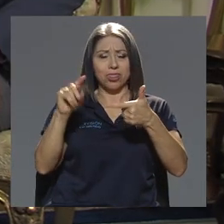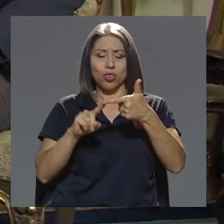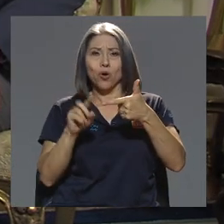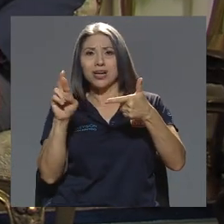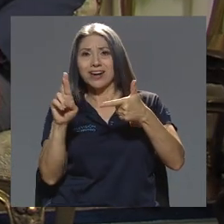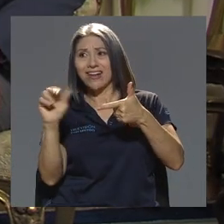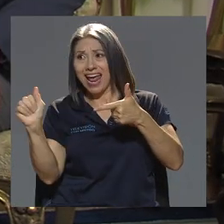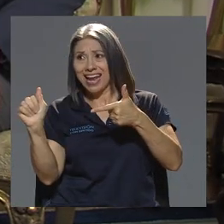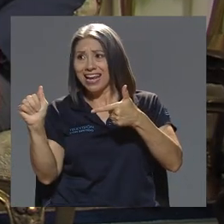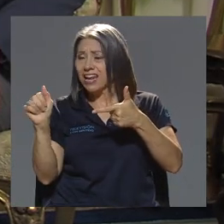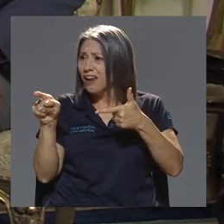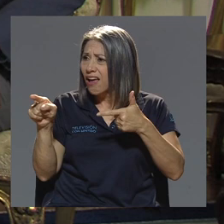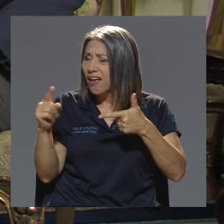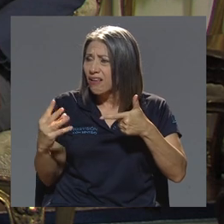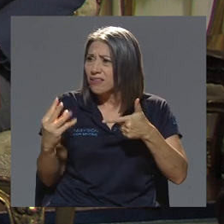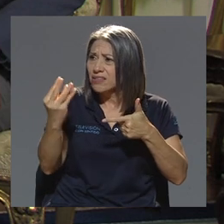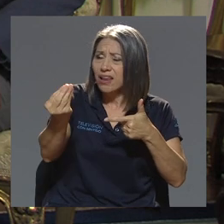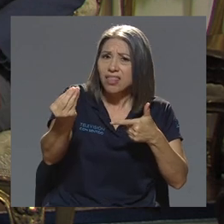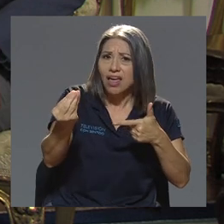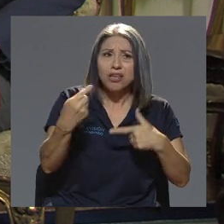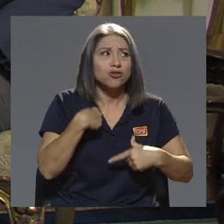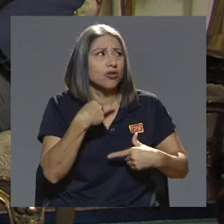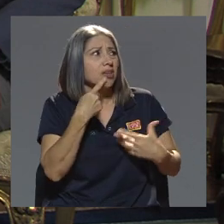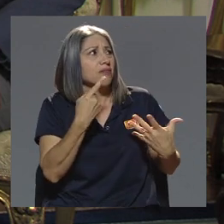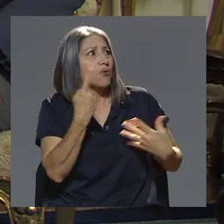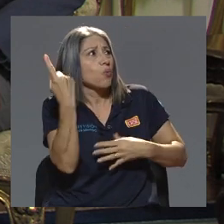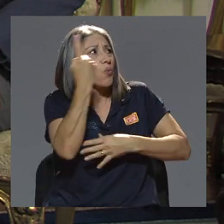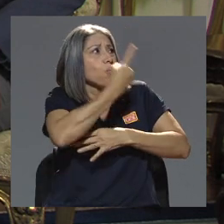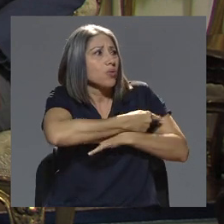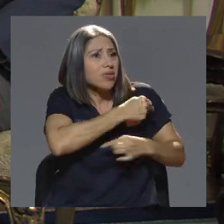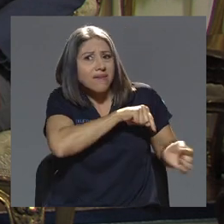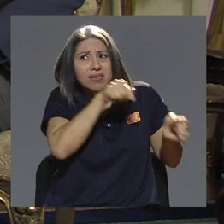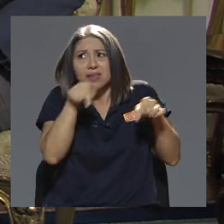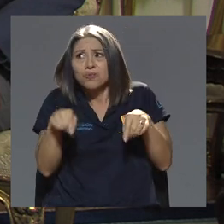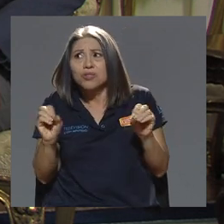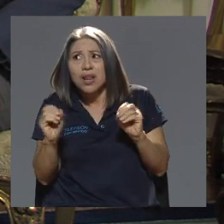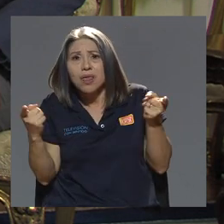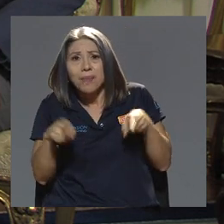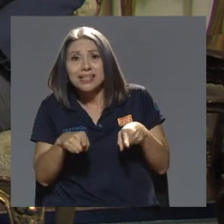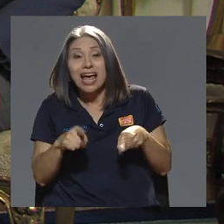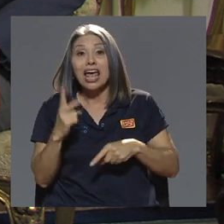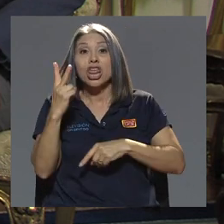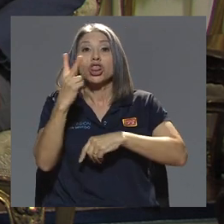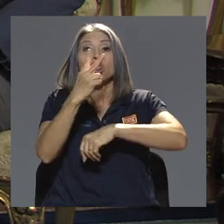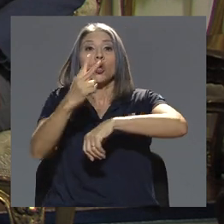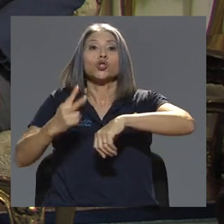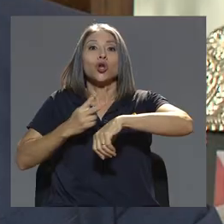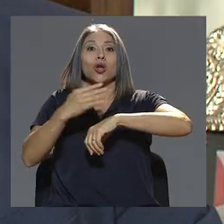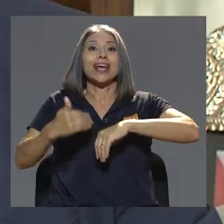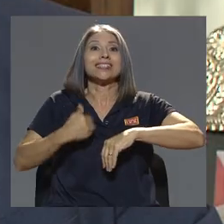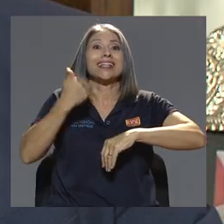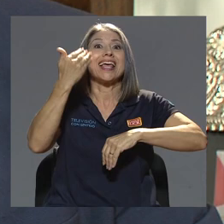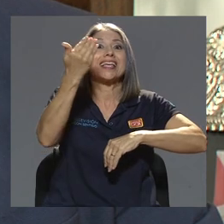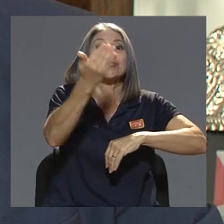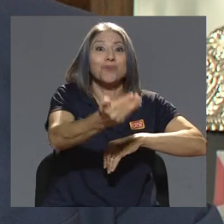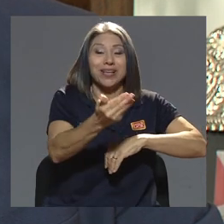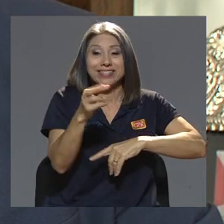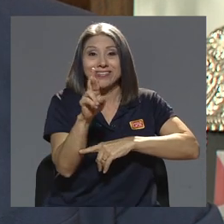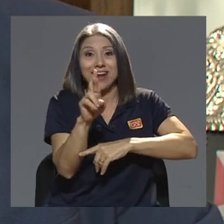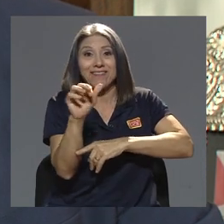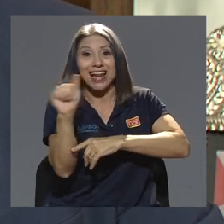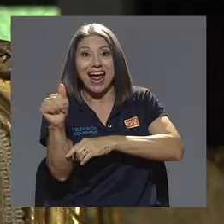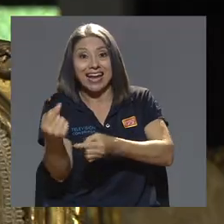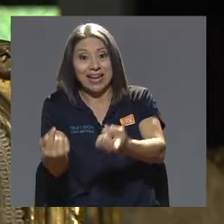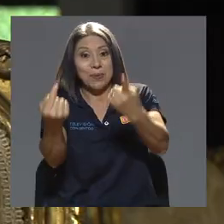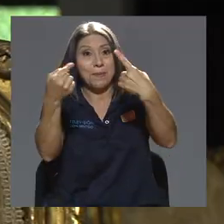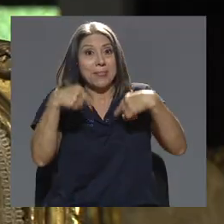perdimos un día y nada. ¿Cuál? A las 2 horas va llegando Rafael Ángel, no con uno, con dos mariachis. Con